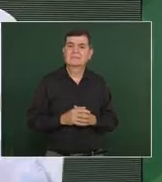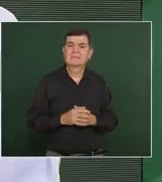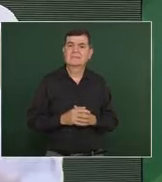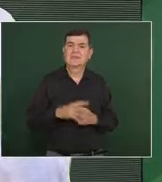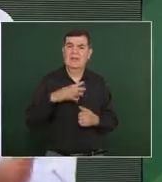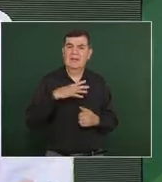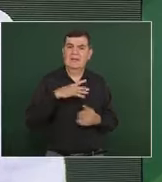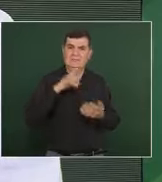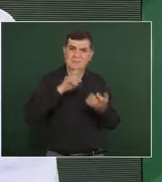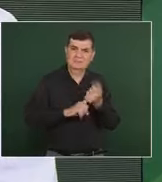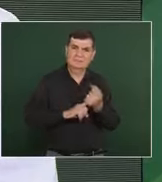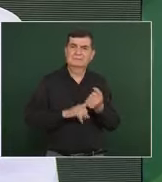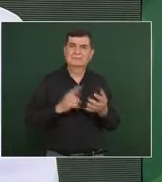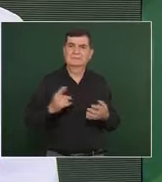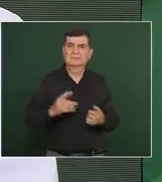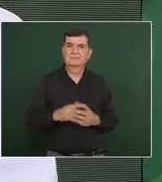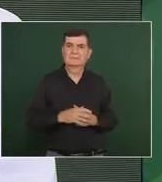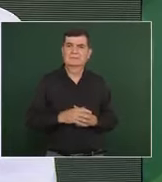traemos